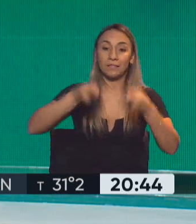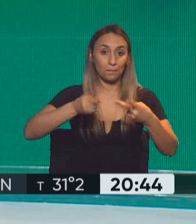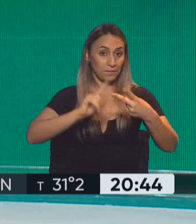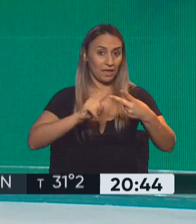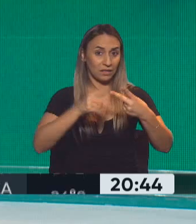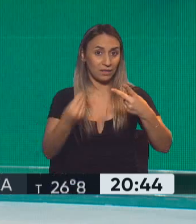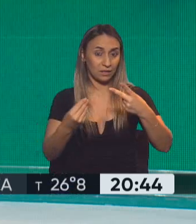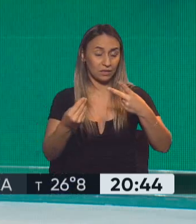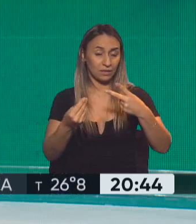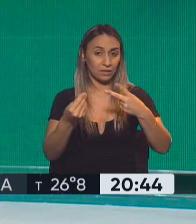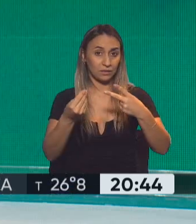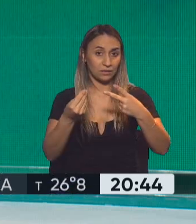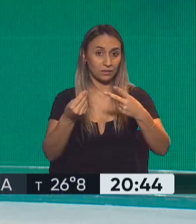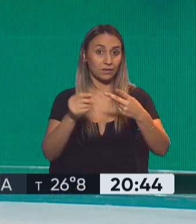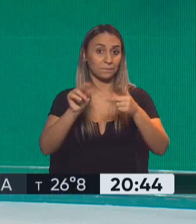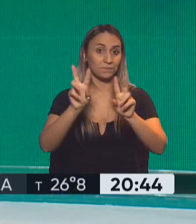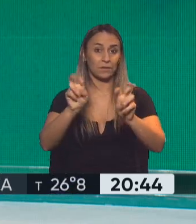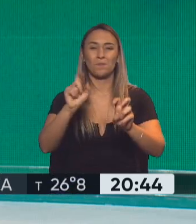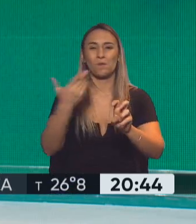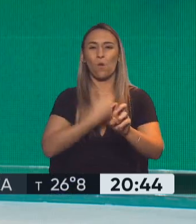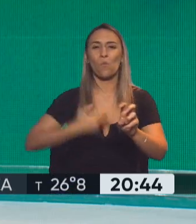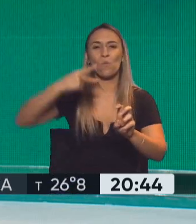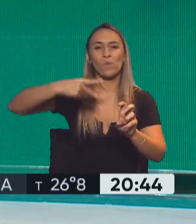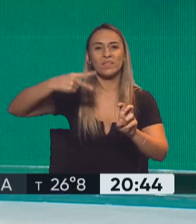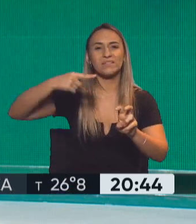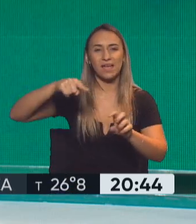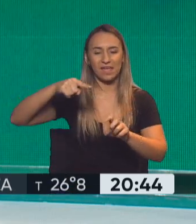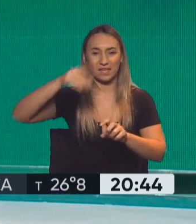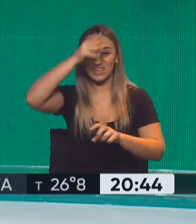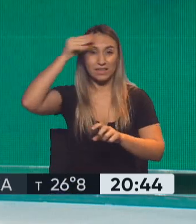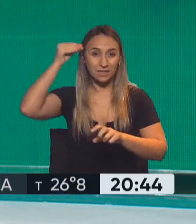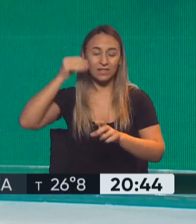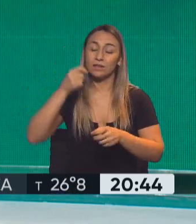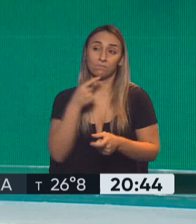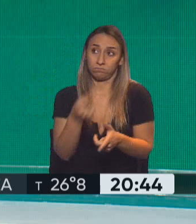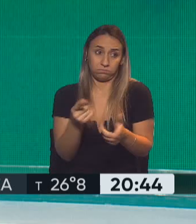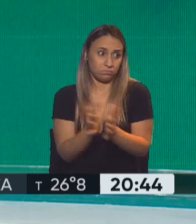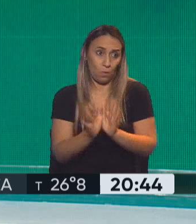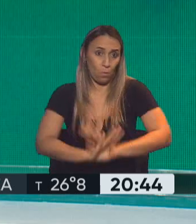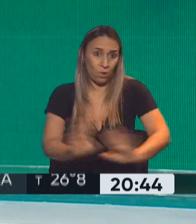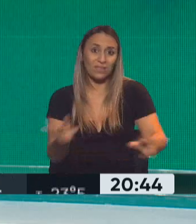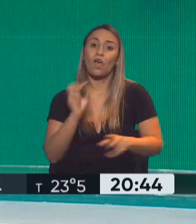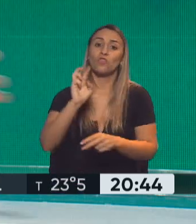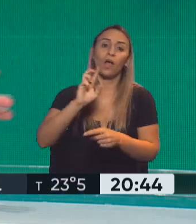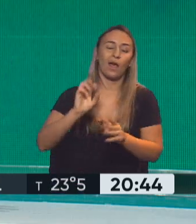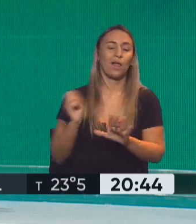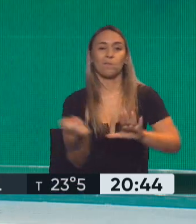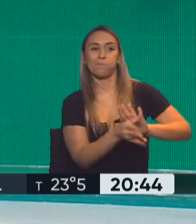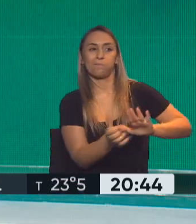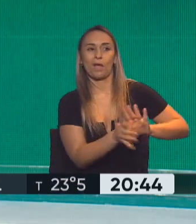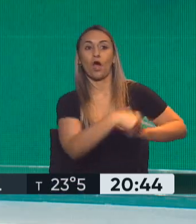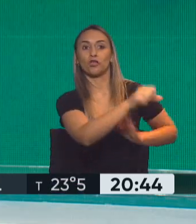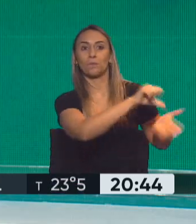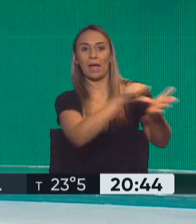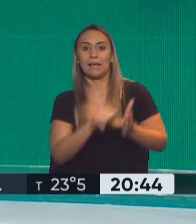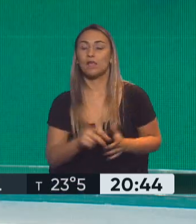lo tiró al tema la vicepresidenta la necesidad de frenar la fuga y de ver qué está pasando con los dólares que se van